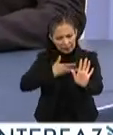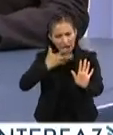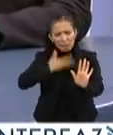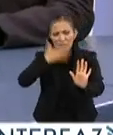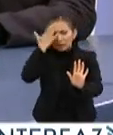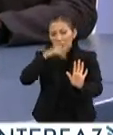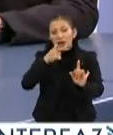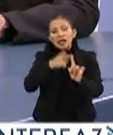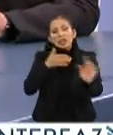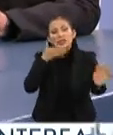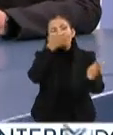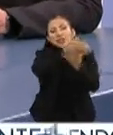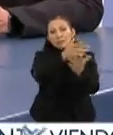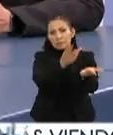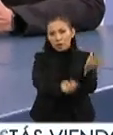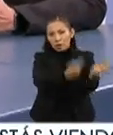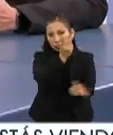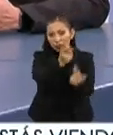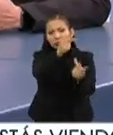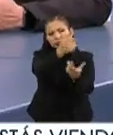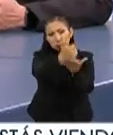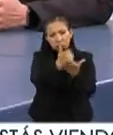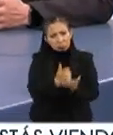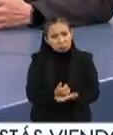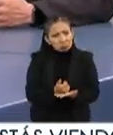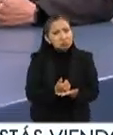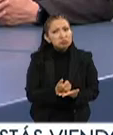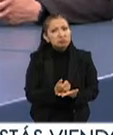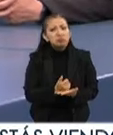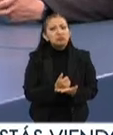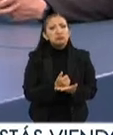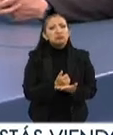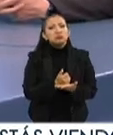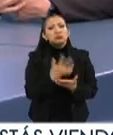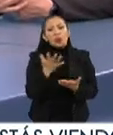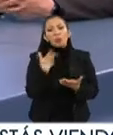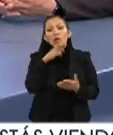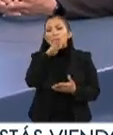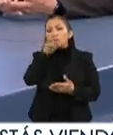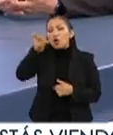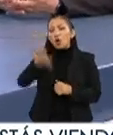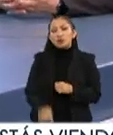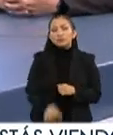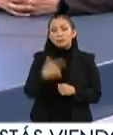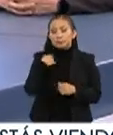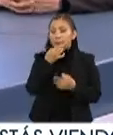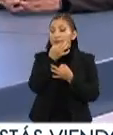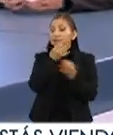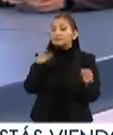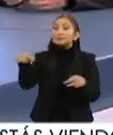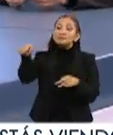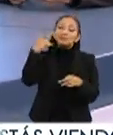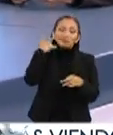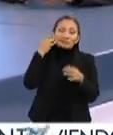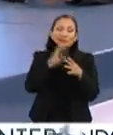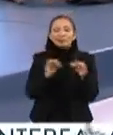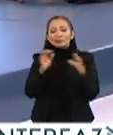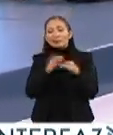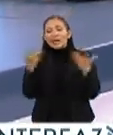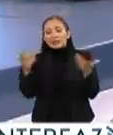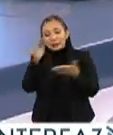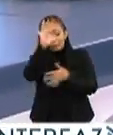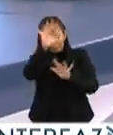agenda nos permiten dar una respuesta inmediata, ¿no? Y generar